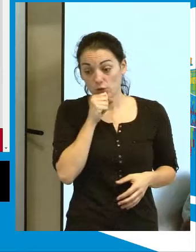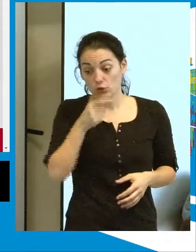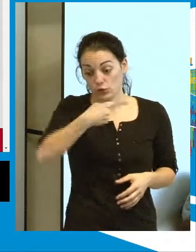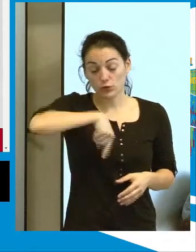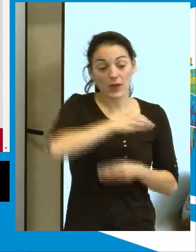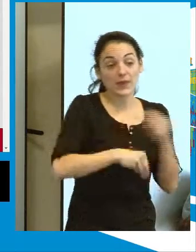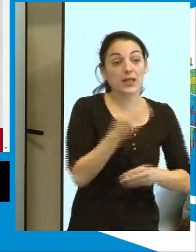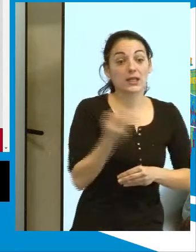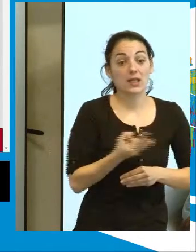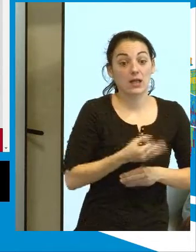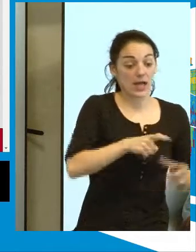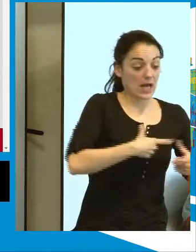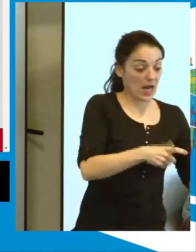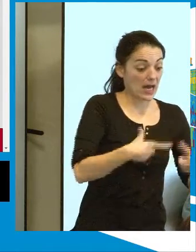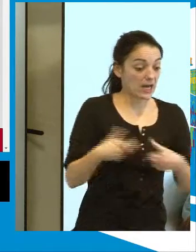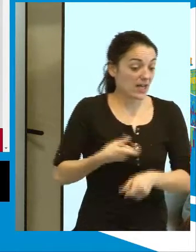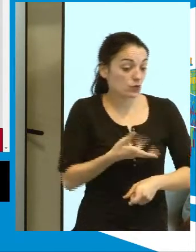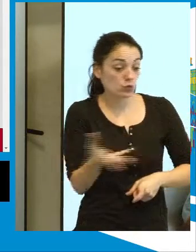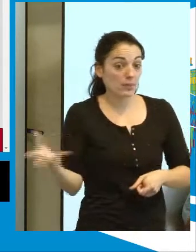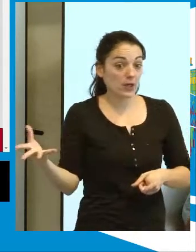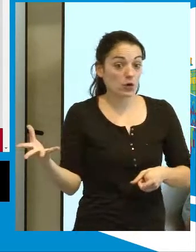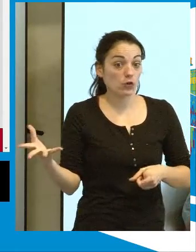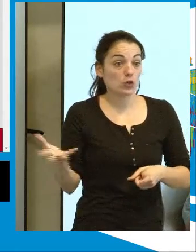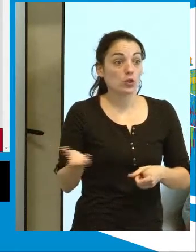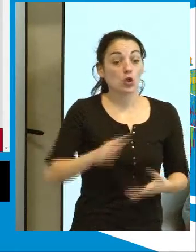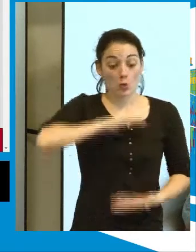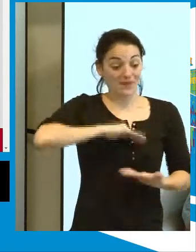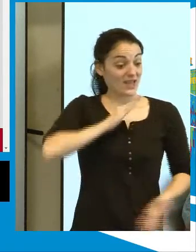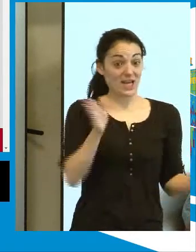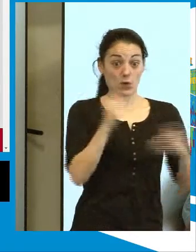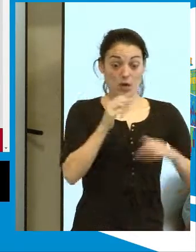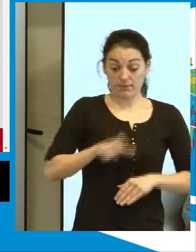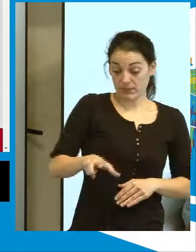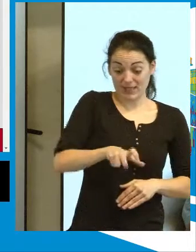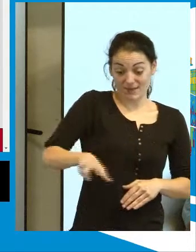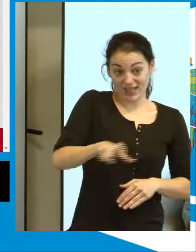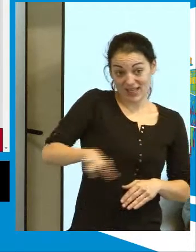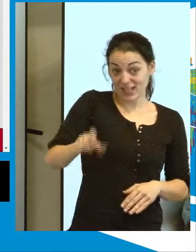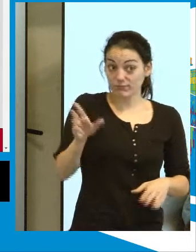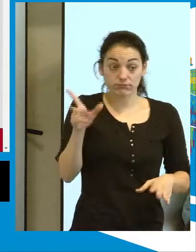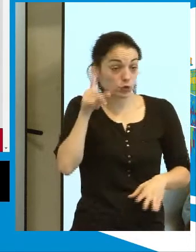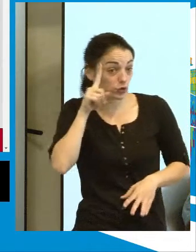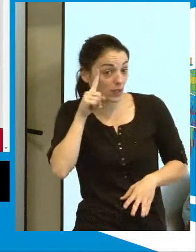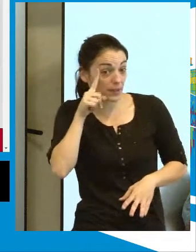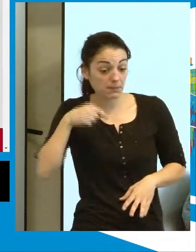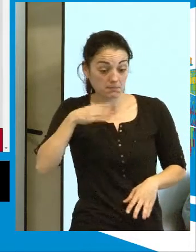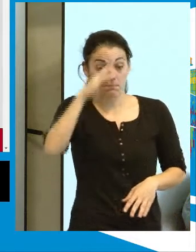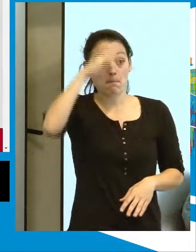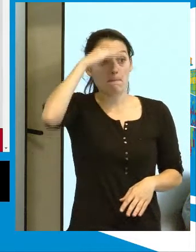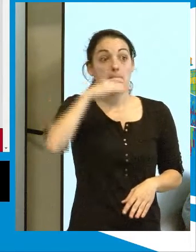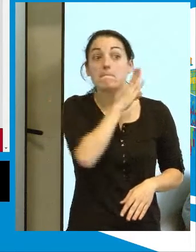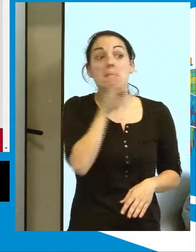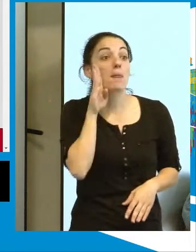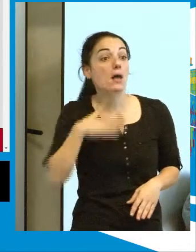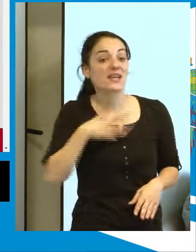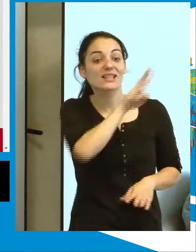los números, cuando no son competentes digitalmente, no han aprendido a navegar con el ratón. Yo siempre pongo el ejemplo de mi madre, que tiene 75 años,